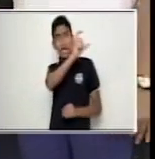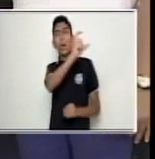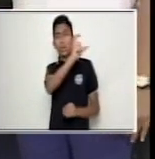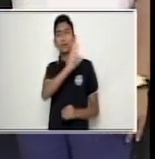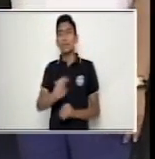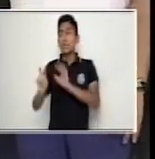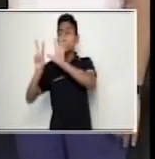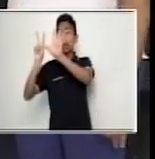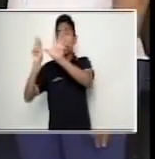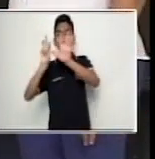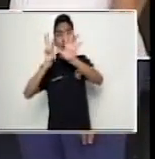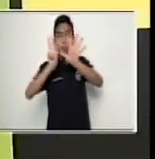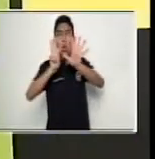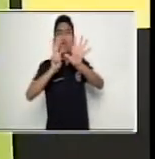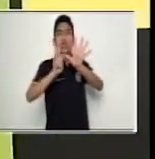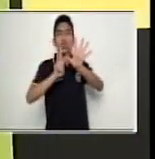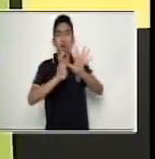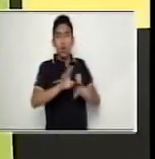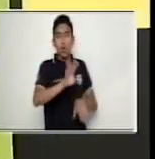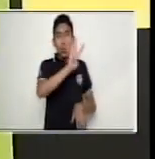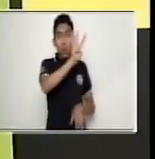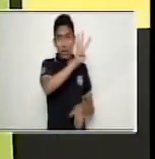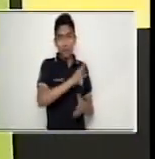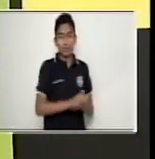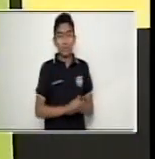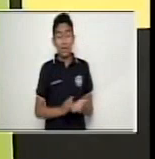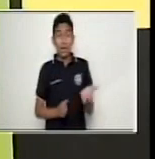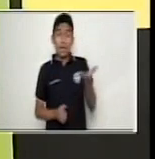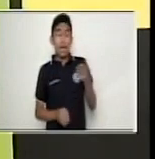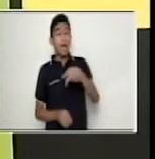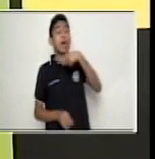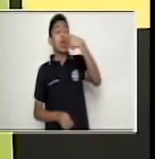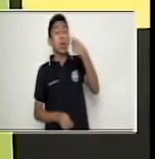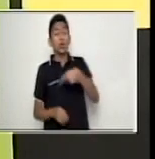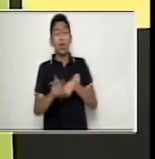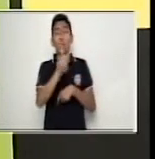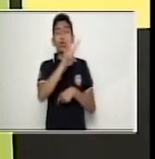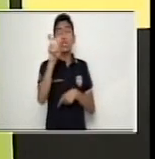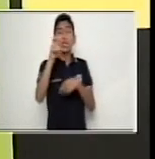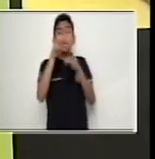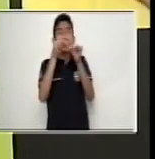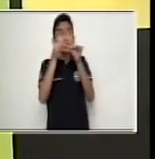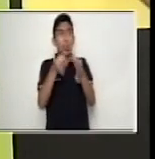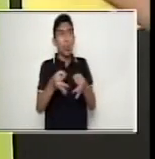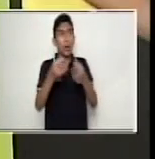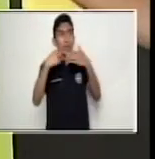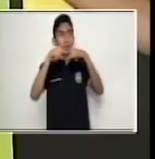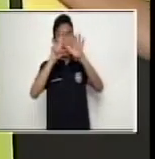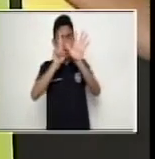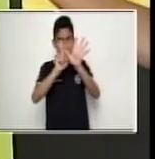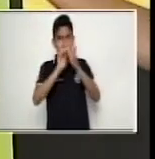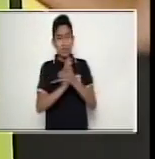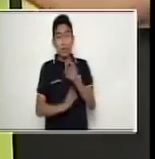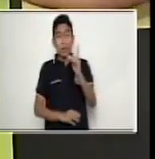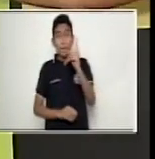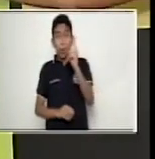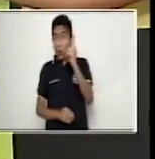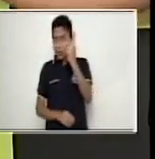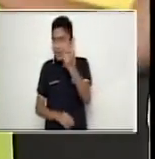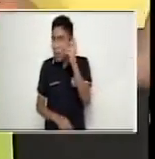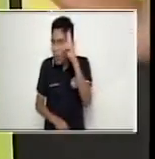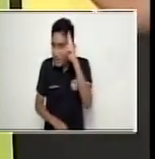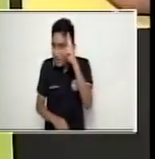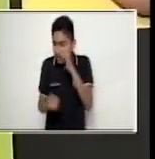siguiente cifra. Es el 256. Ordenémoslo nuevamente, primero de derecha